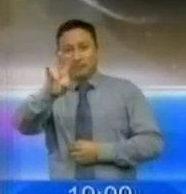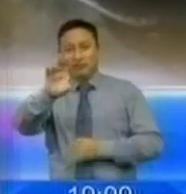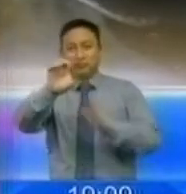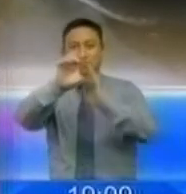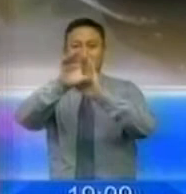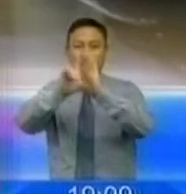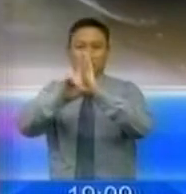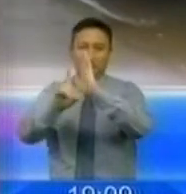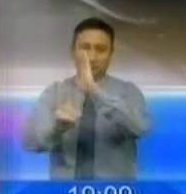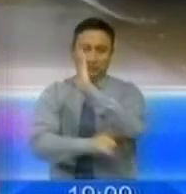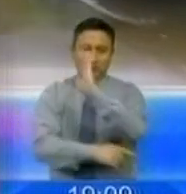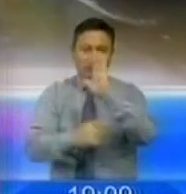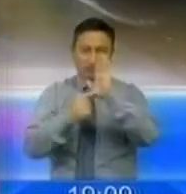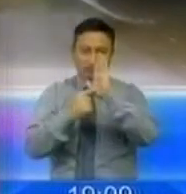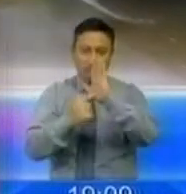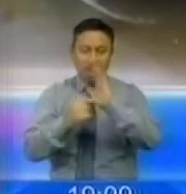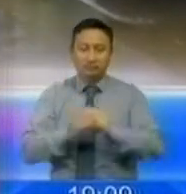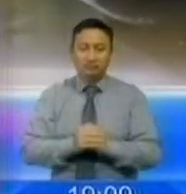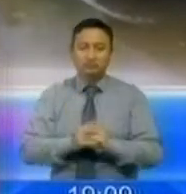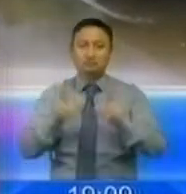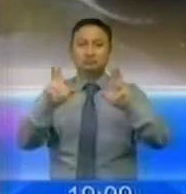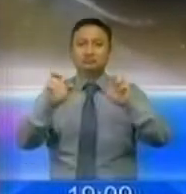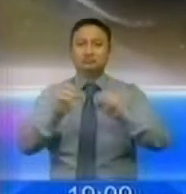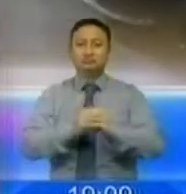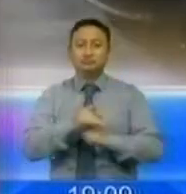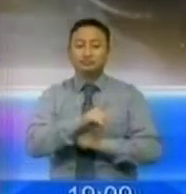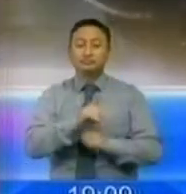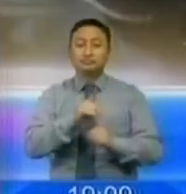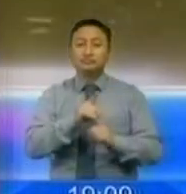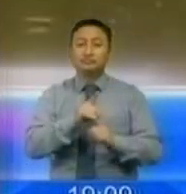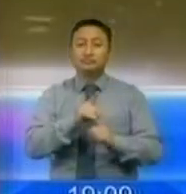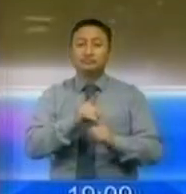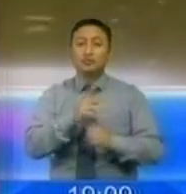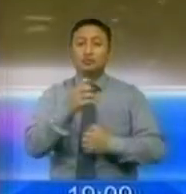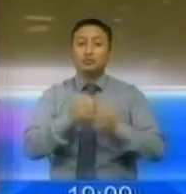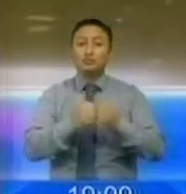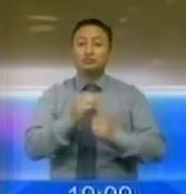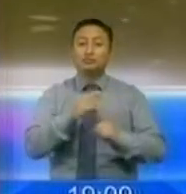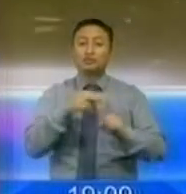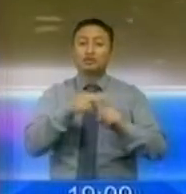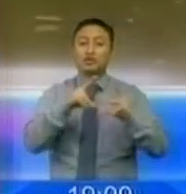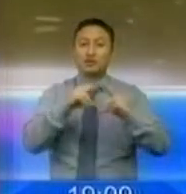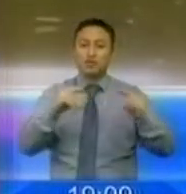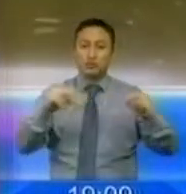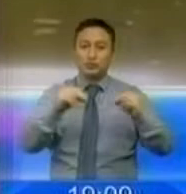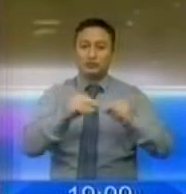Orgánico Integral Penal sobre delitos contra la flora y fauna silvestre.